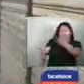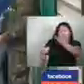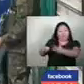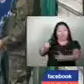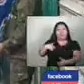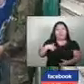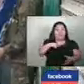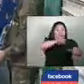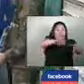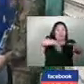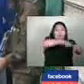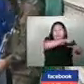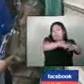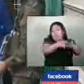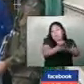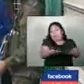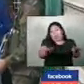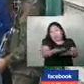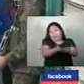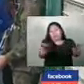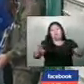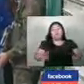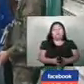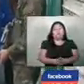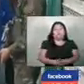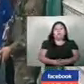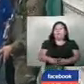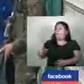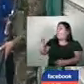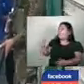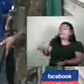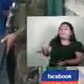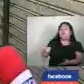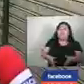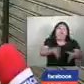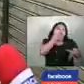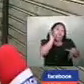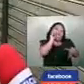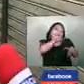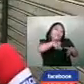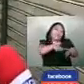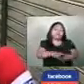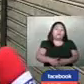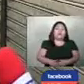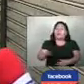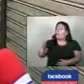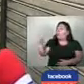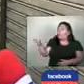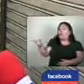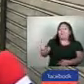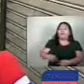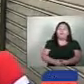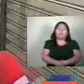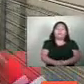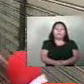cómo la cocina y otras cosas, verdad. ¿Qué vendía usted? Café. ¿Cuánto es el valor de las pérdidas?